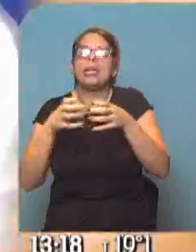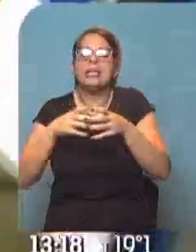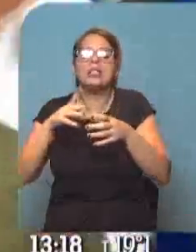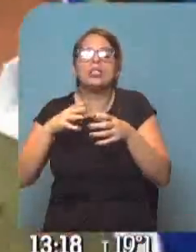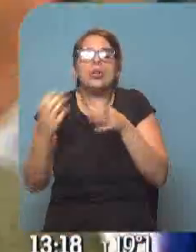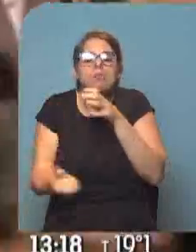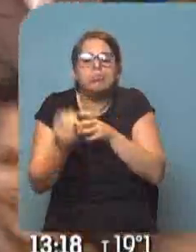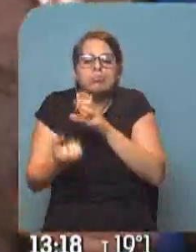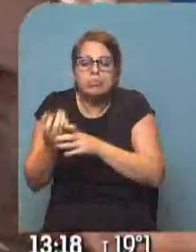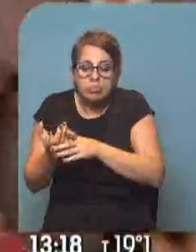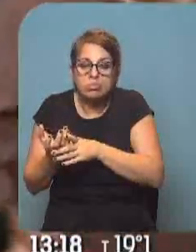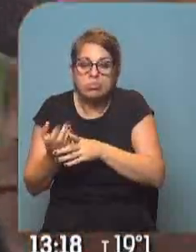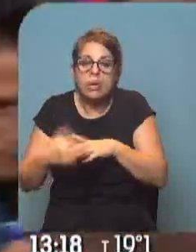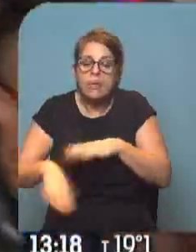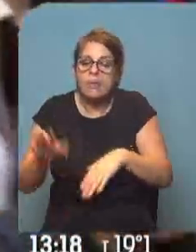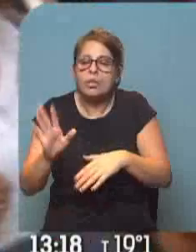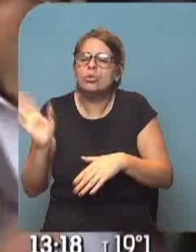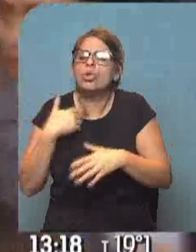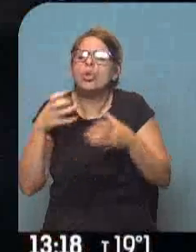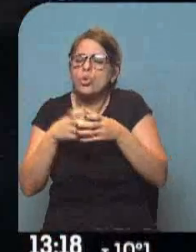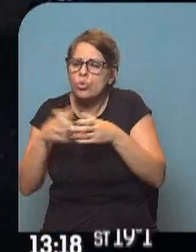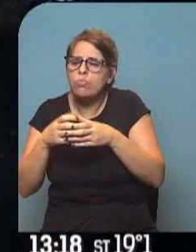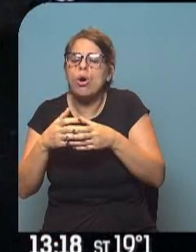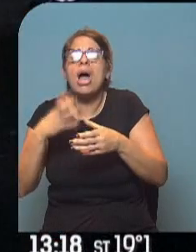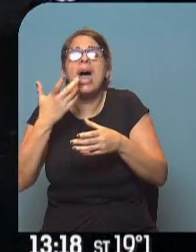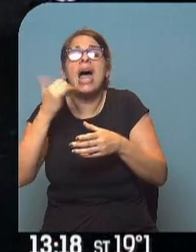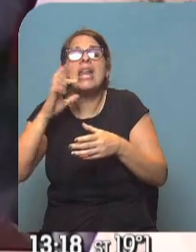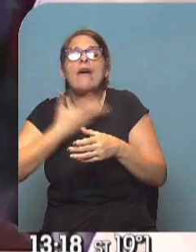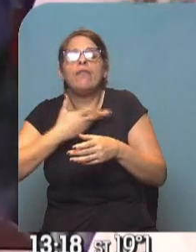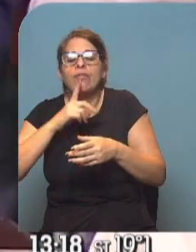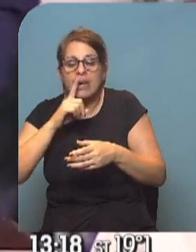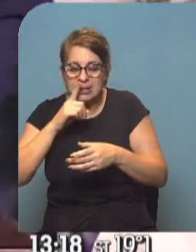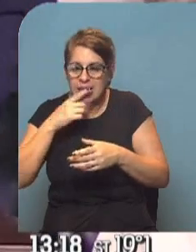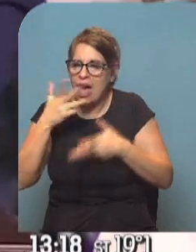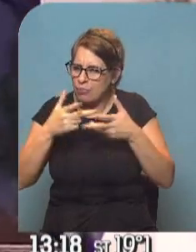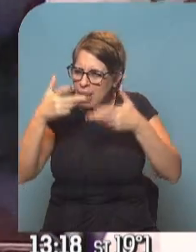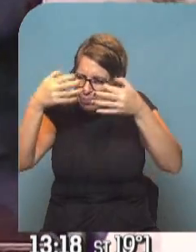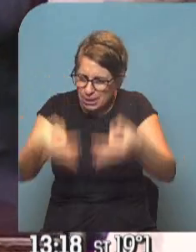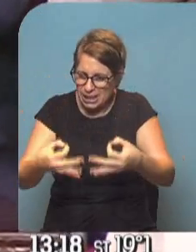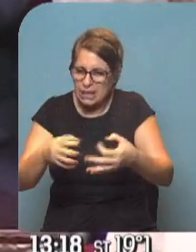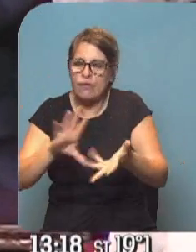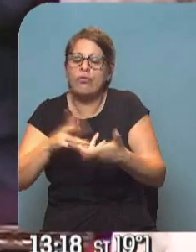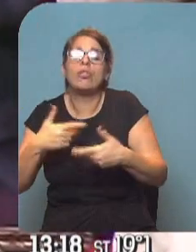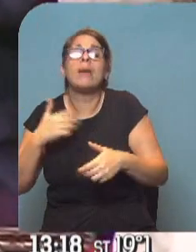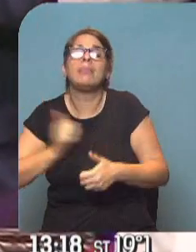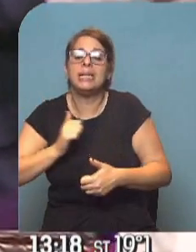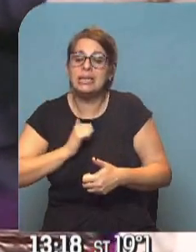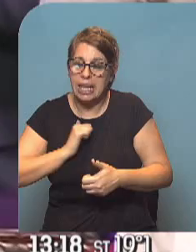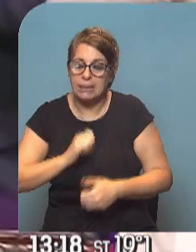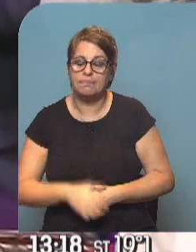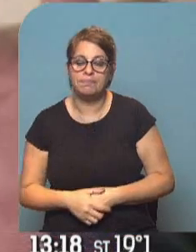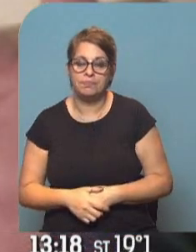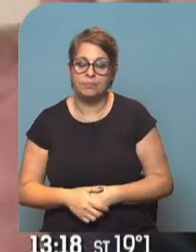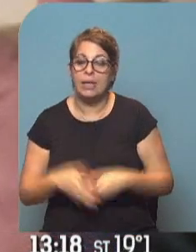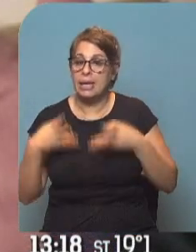insurgente, digamos, lo va a acatar, claro, que todos los frentes de la FARC, vamos a usar el término técnico militar correcto, la tecnojerga